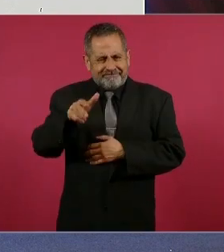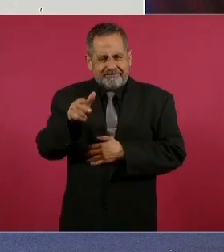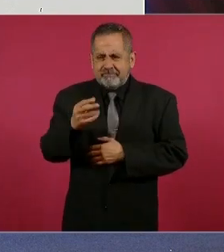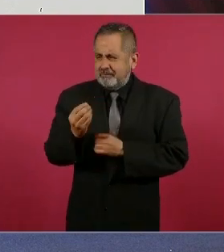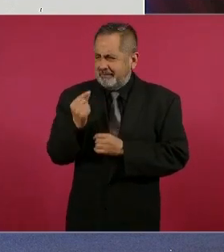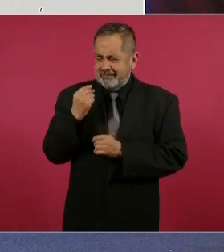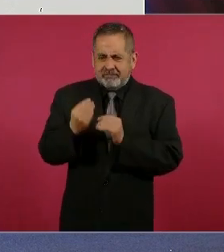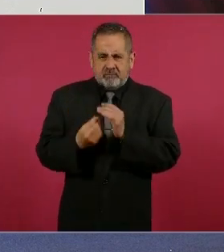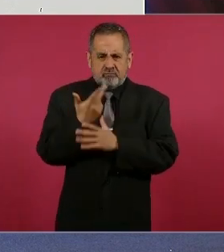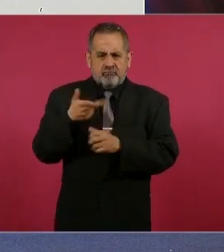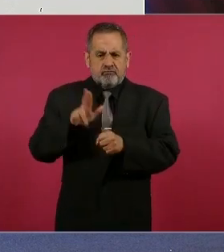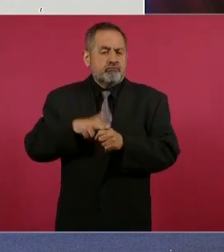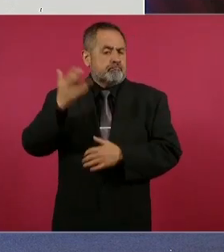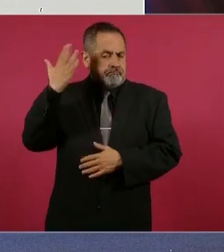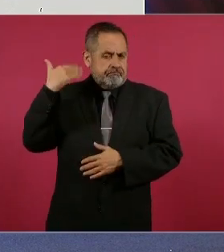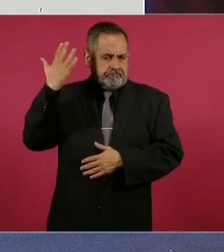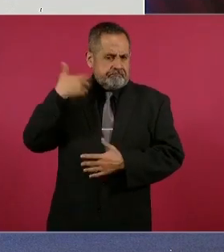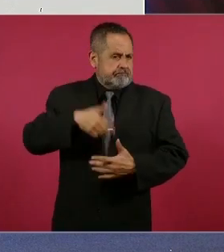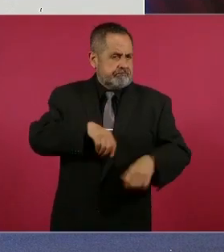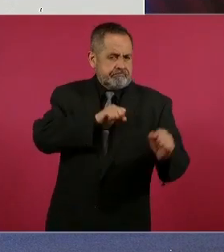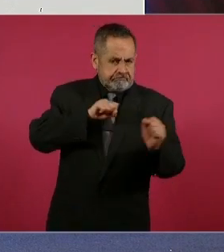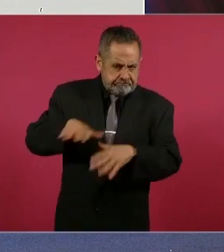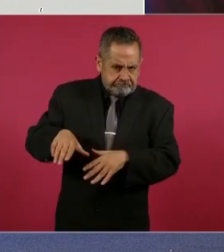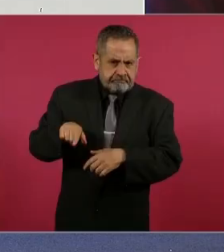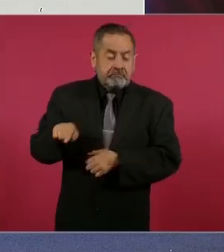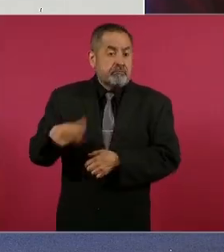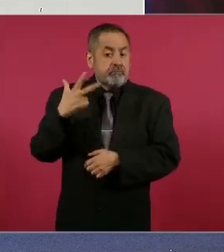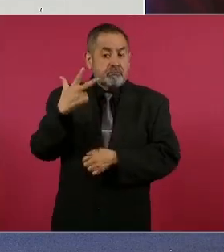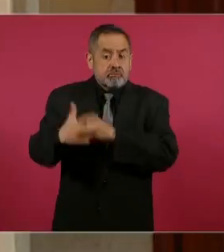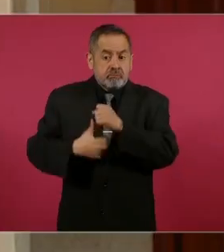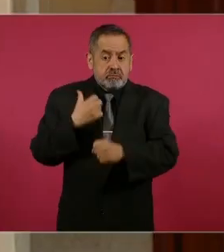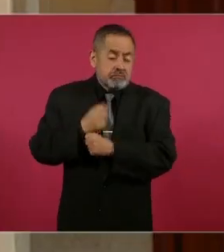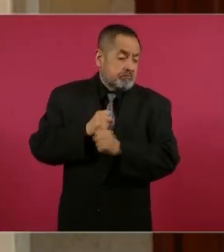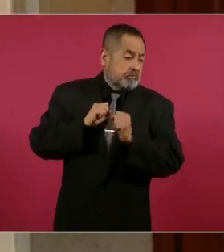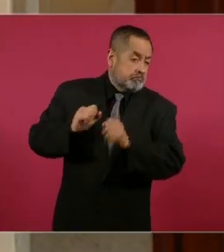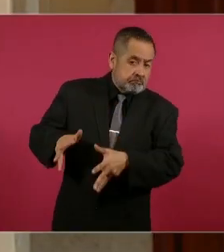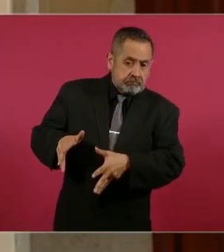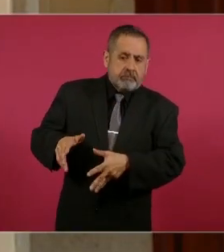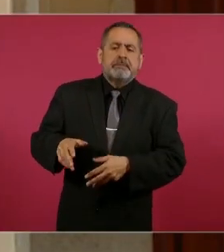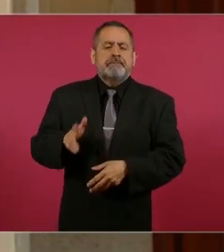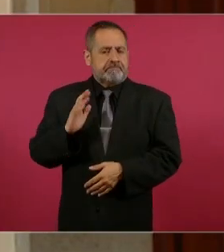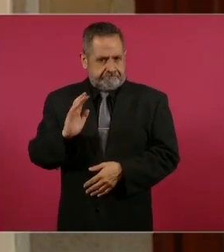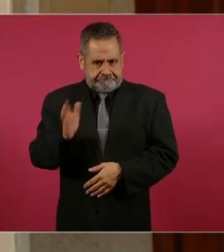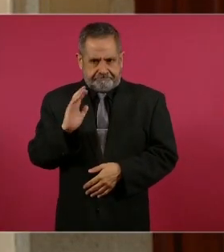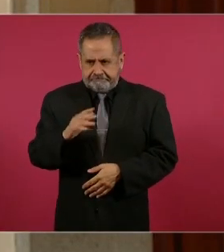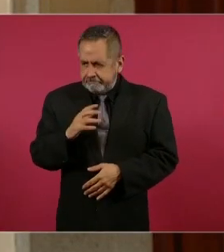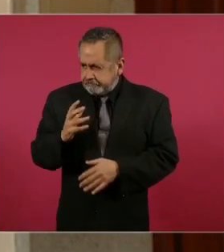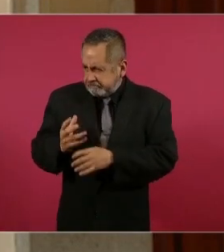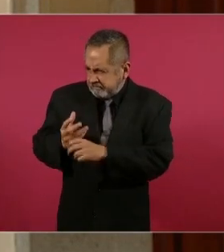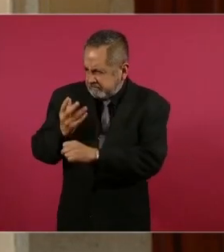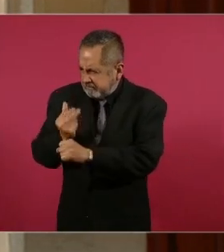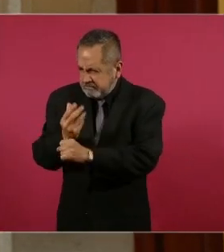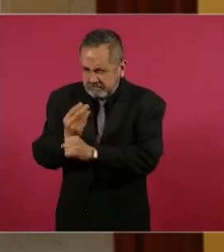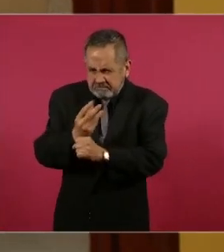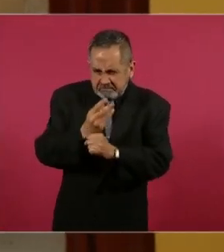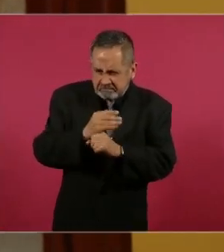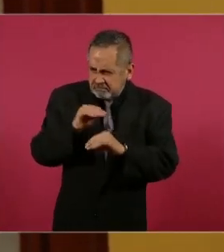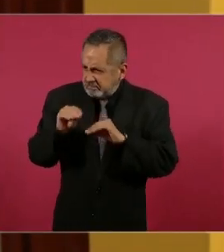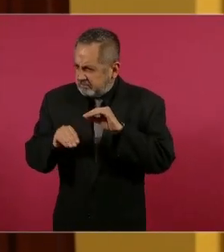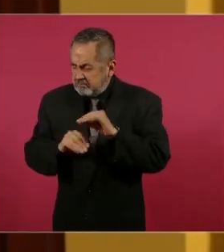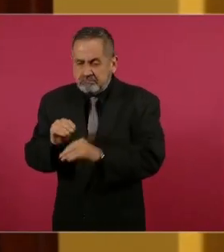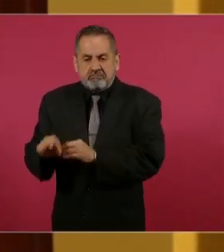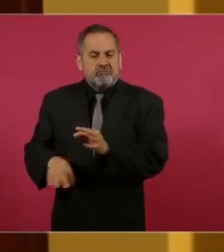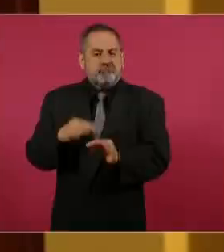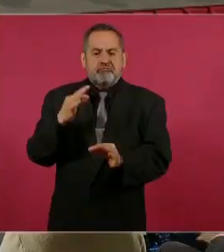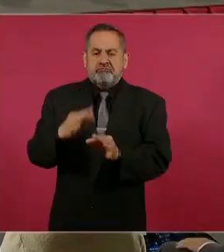hospital abandonado que llevaba más de 8 años en abandono y que ya fue puesto en operación por parte